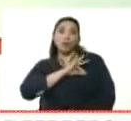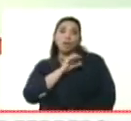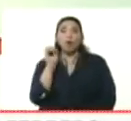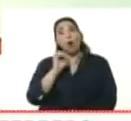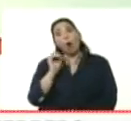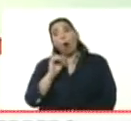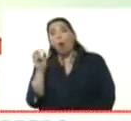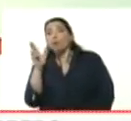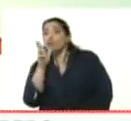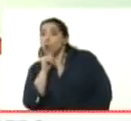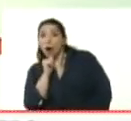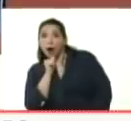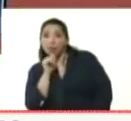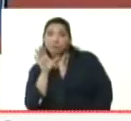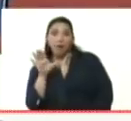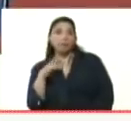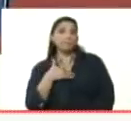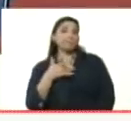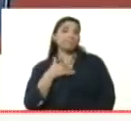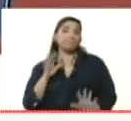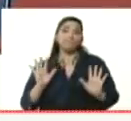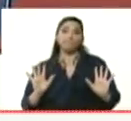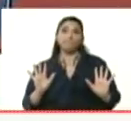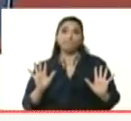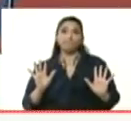no es patria. O no es patria.